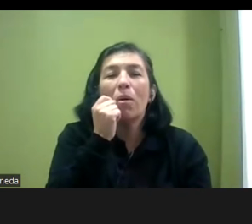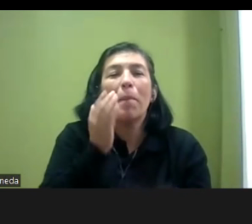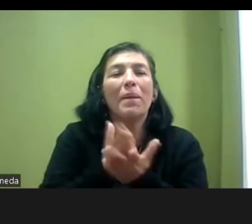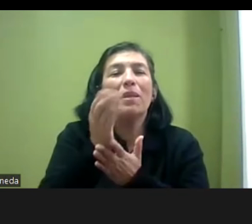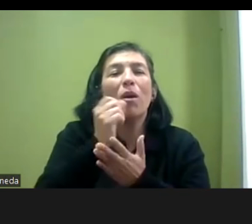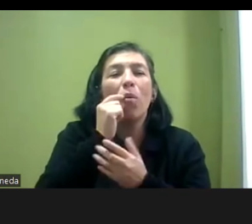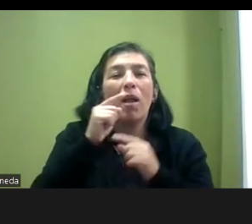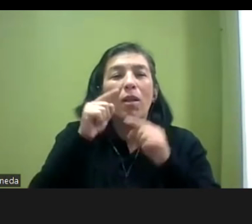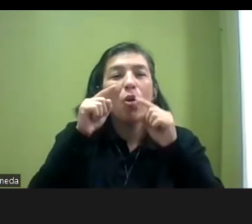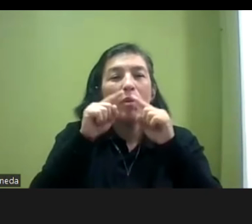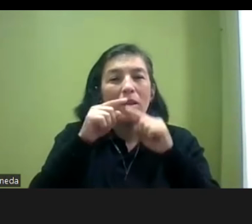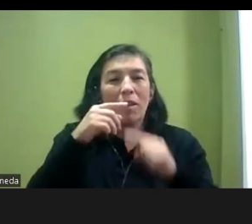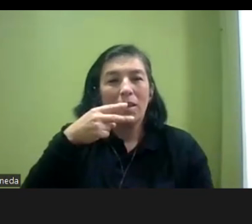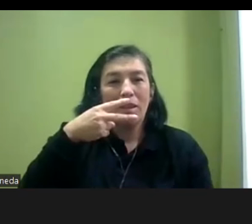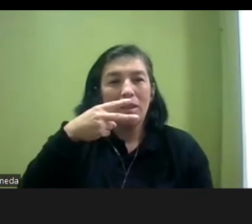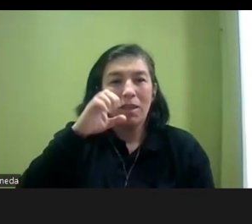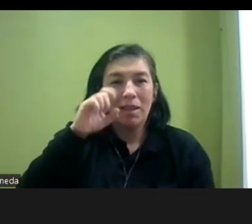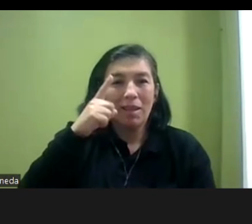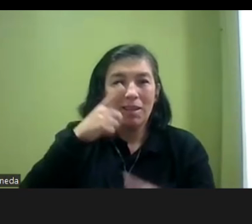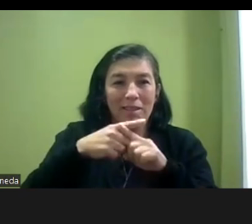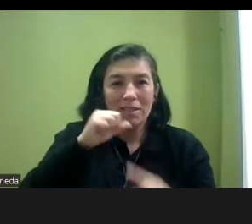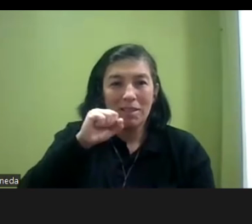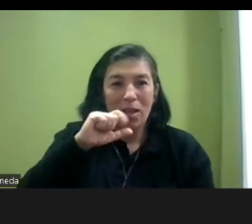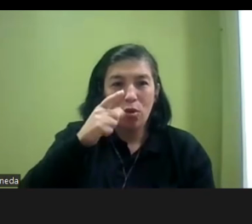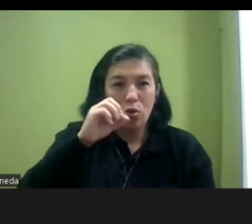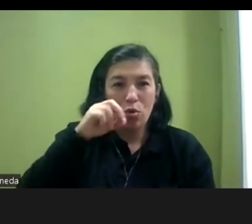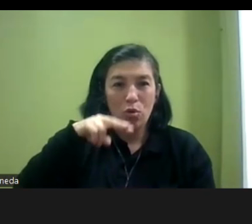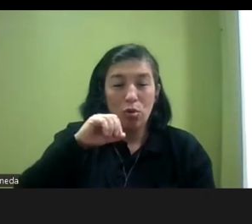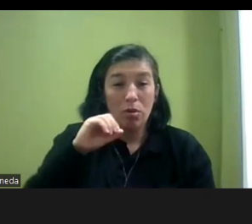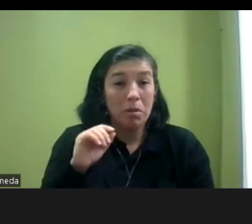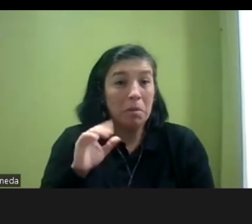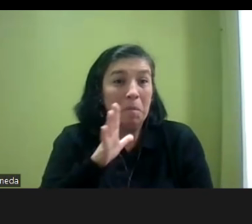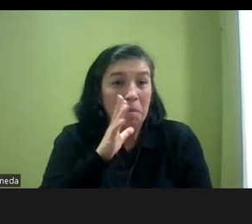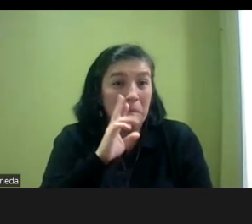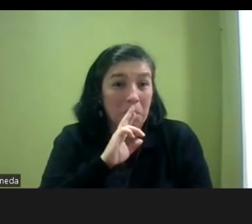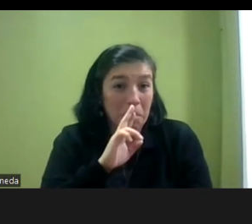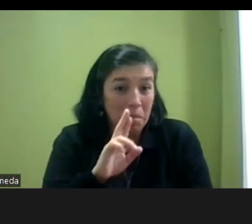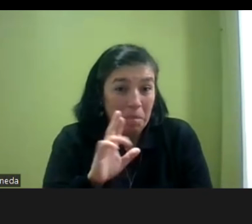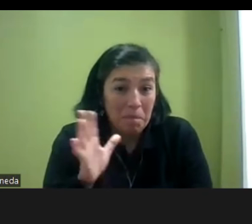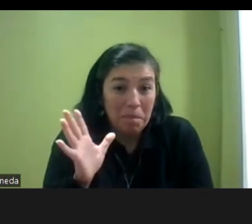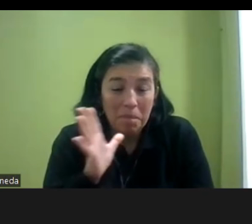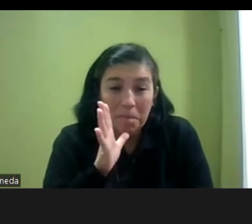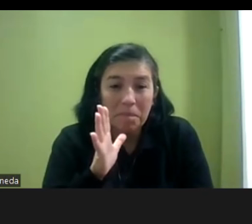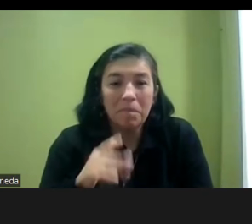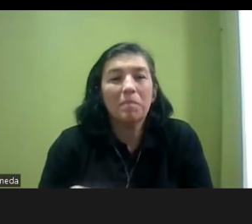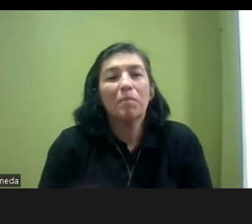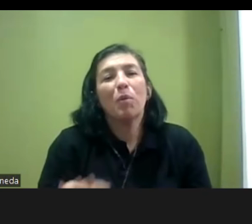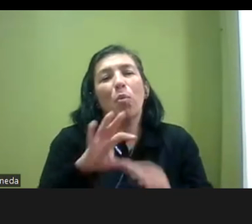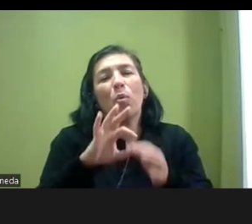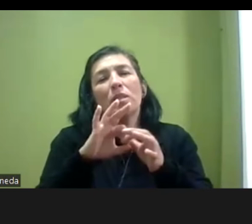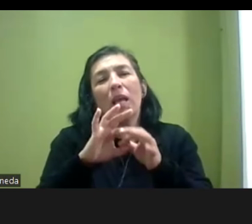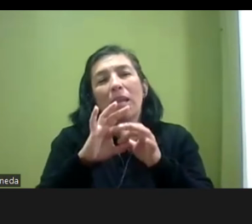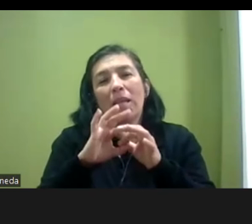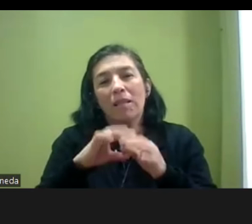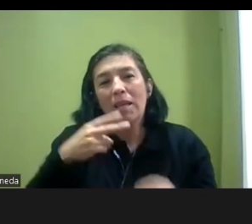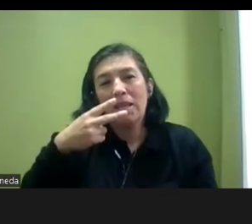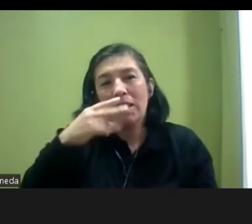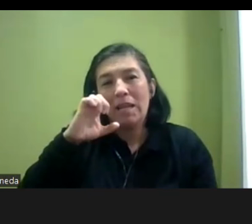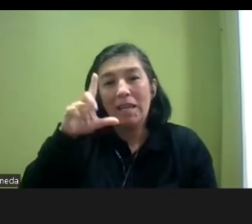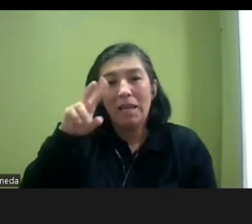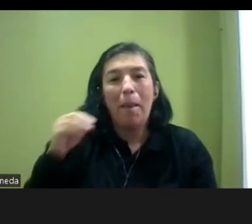hexágono. No Muchas sé si con gracias. eso contesto. Muchas gracias, Elena. Tenemos tres preguntas